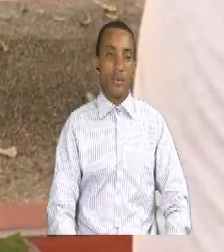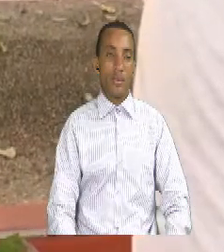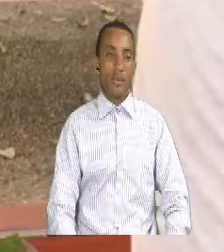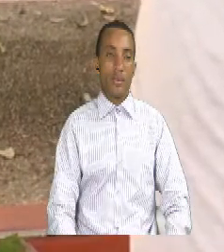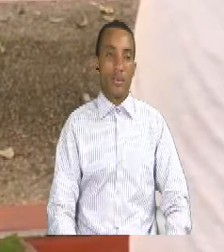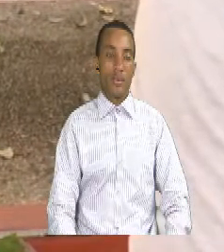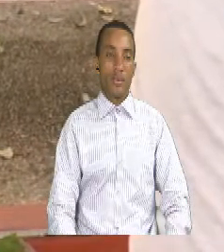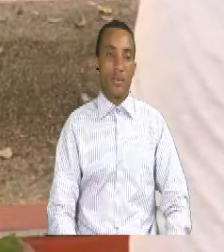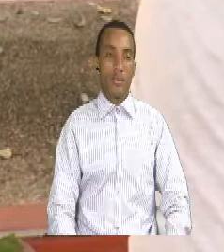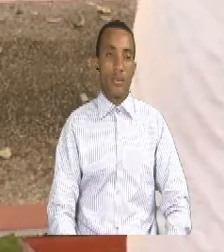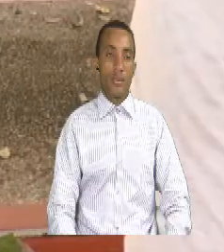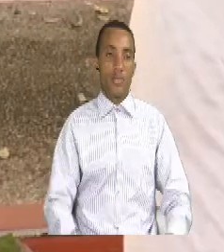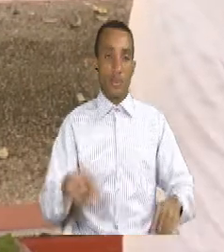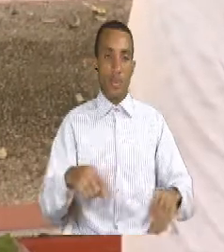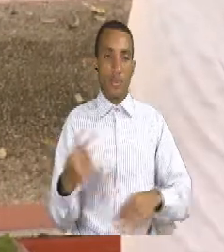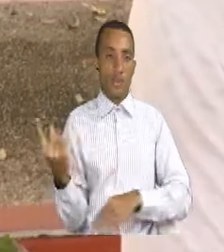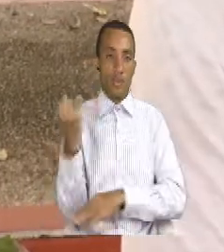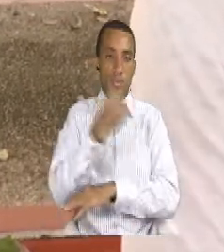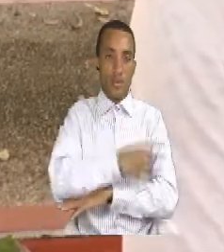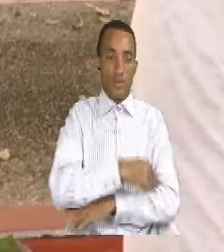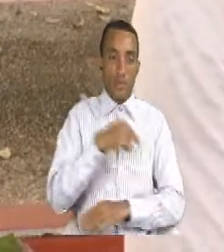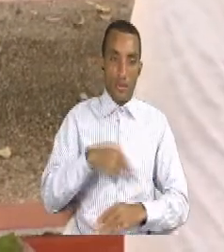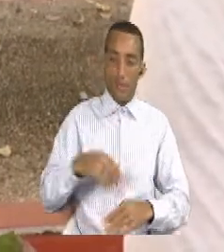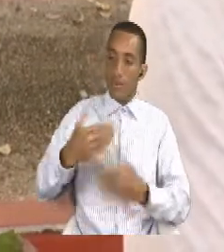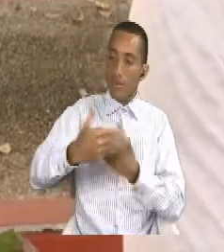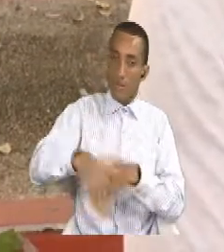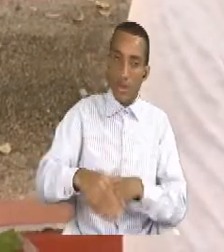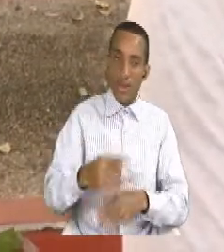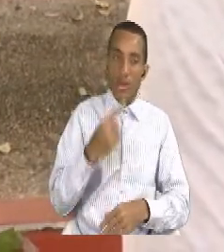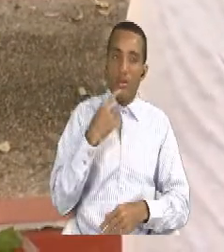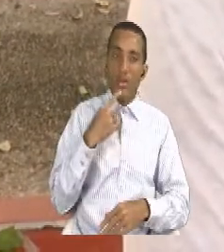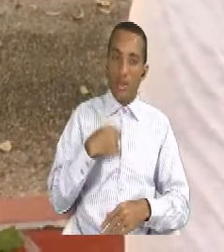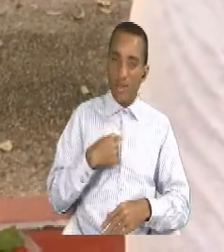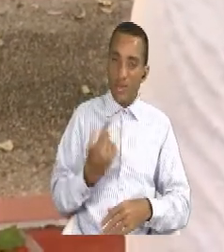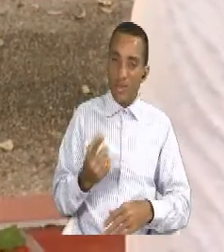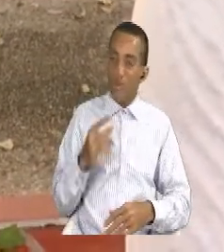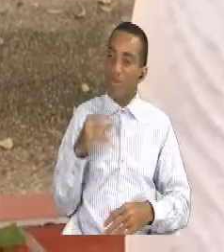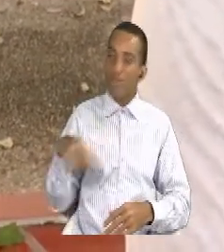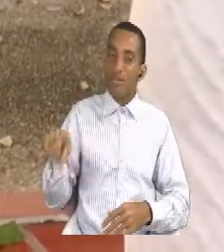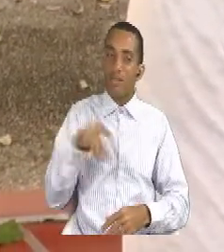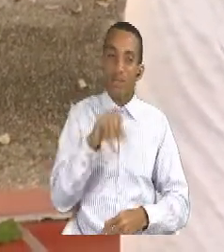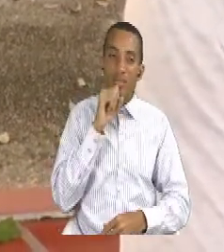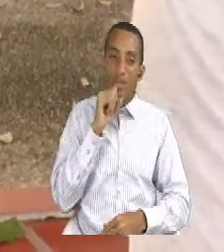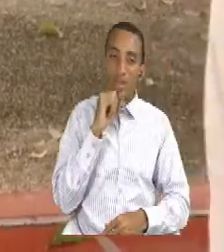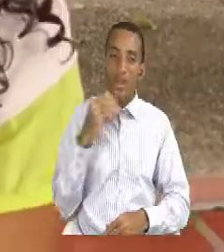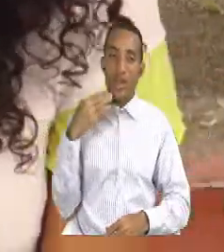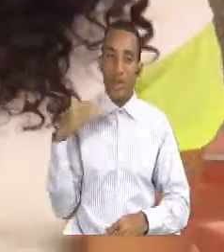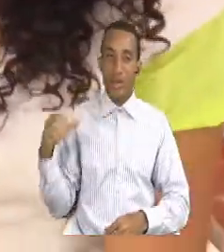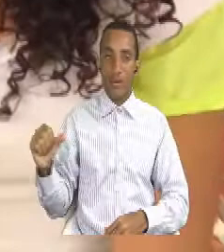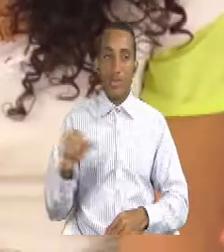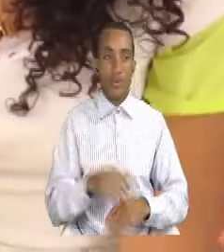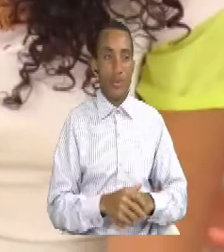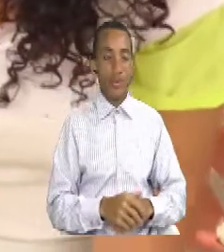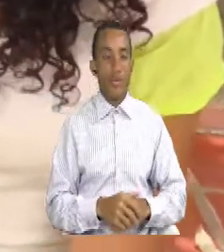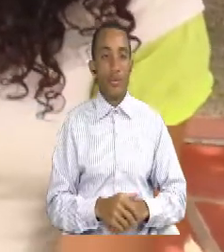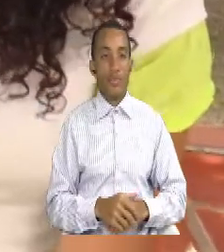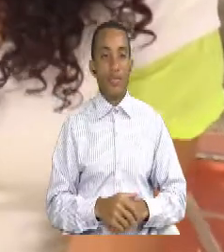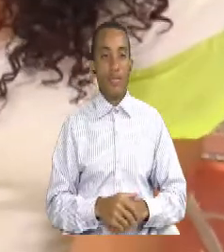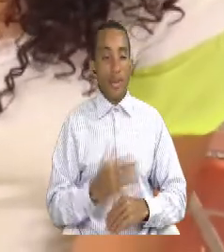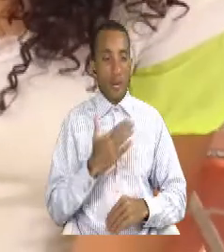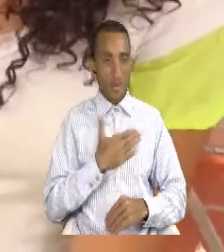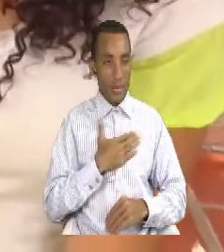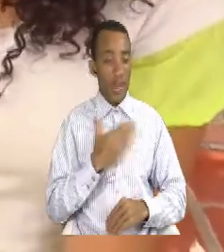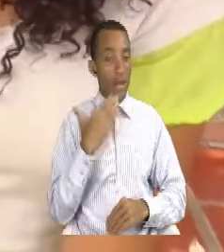El día de hoy salí por las calles de Barranca Bermeja a ver qué nos dicen los barranqueños de las mujeres barranqueñas. Para mí la